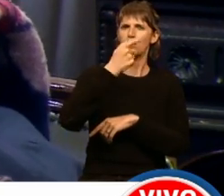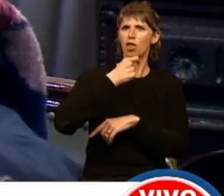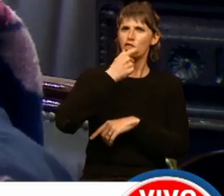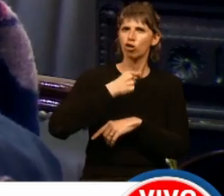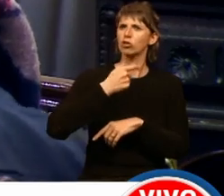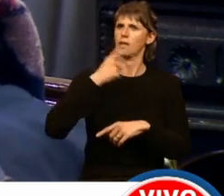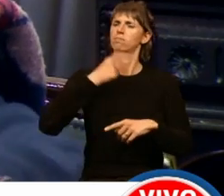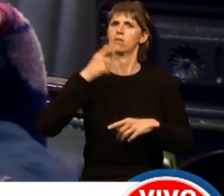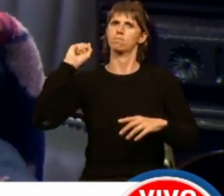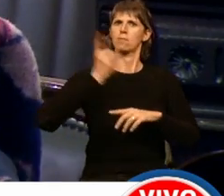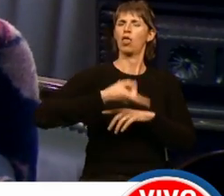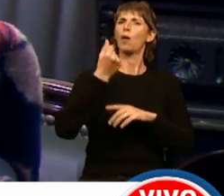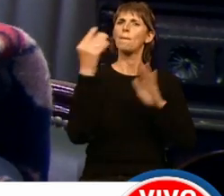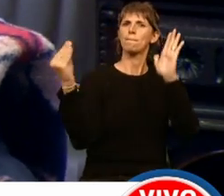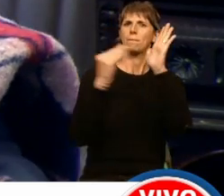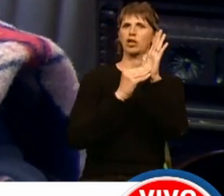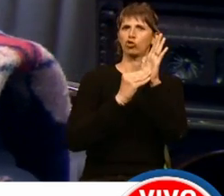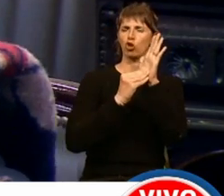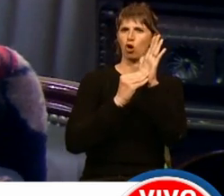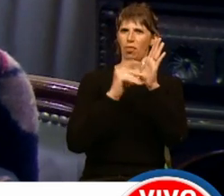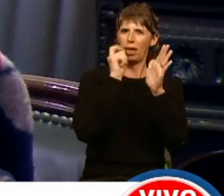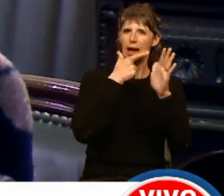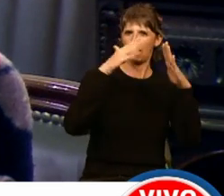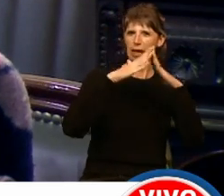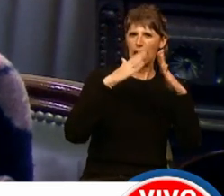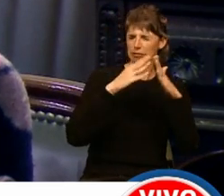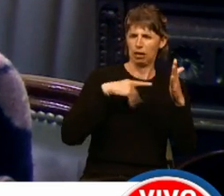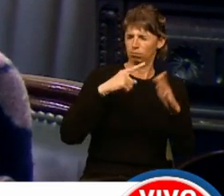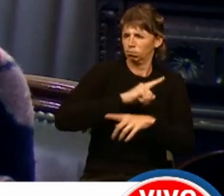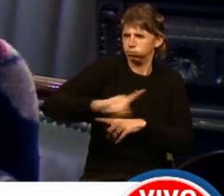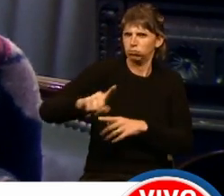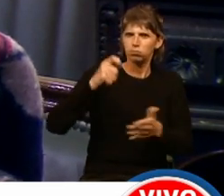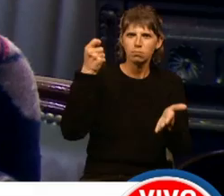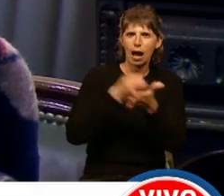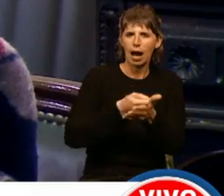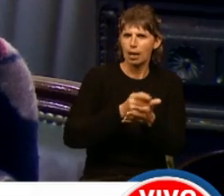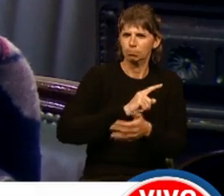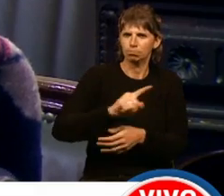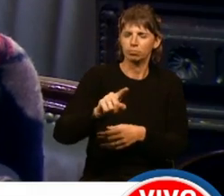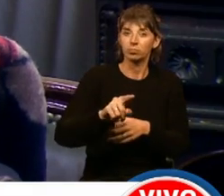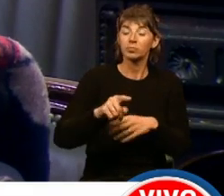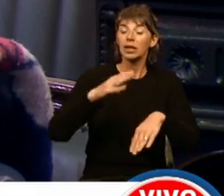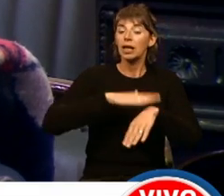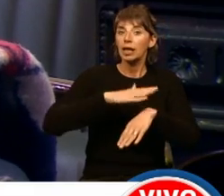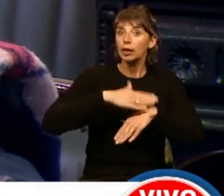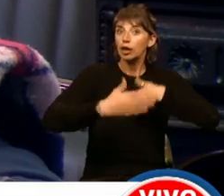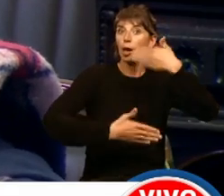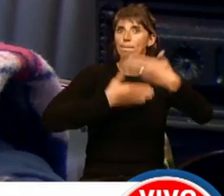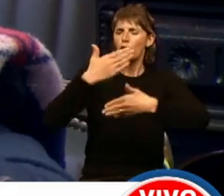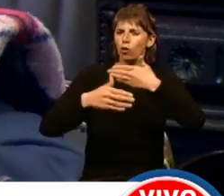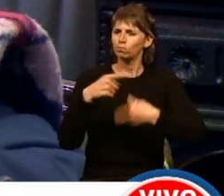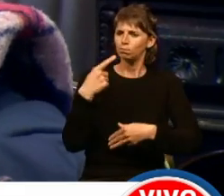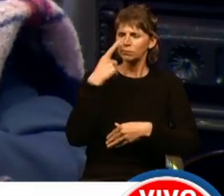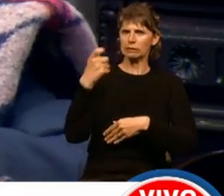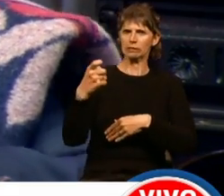de la tarifa del servicio de gas domiciliario de una manera impagable y después con el tiempo dijimos a que hay que